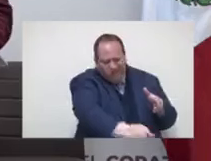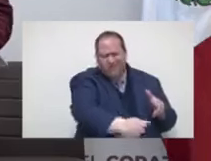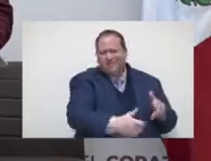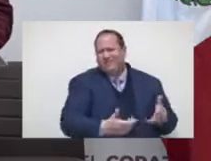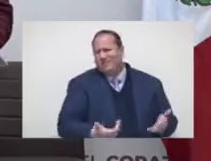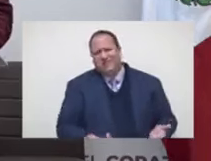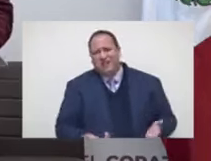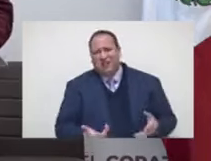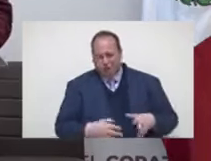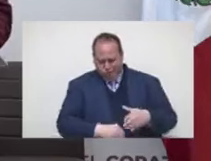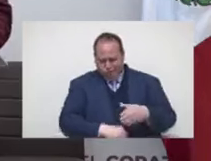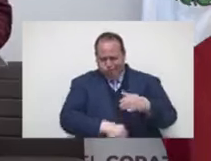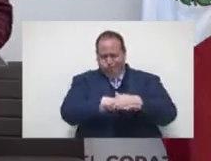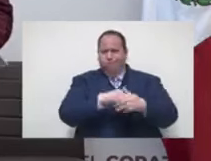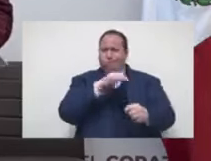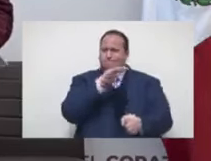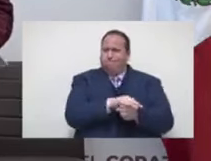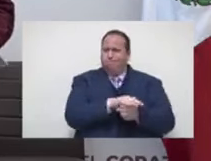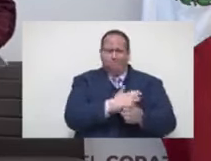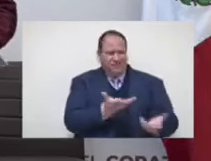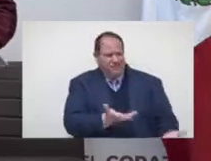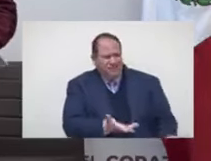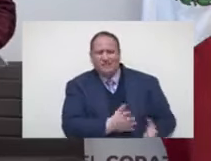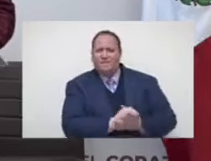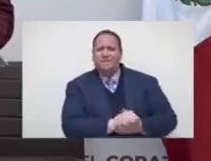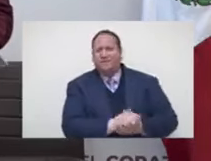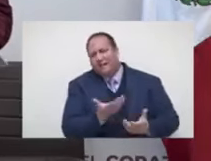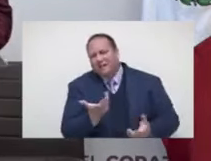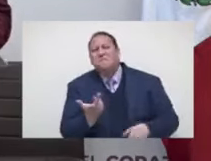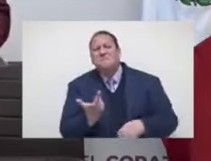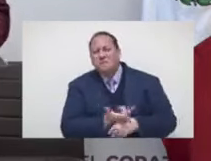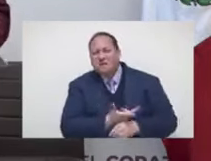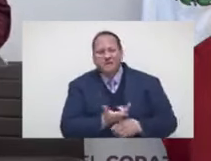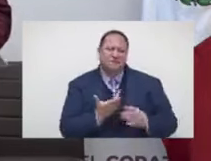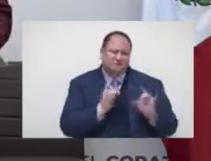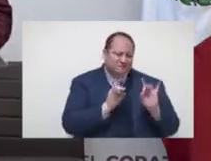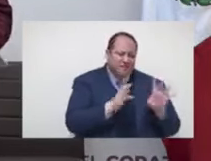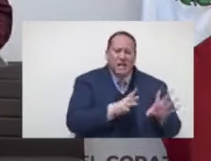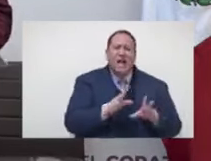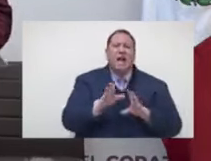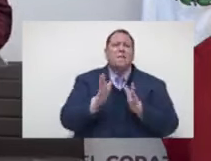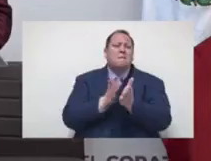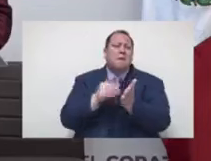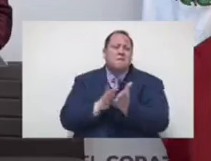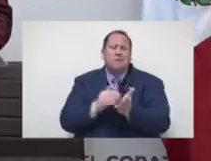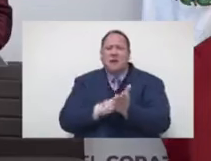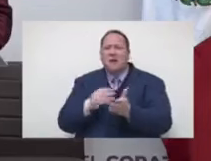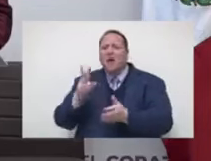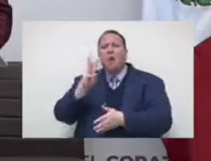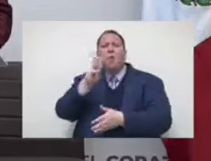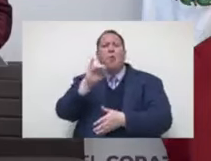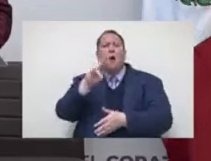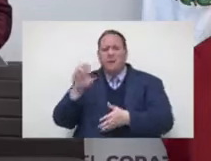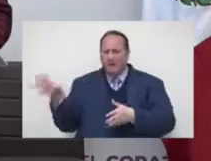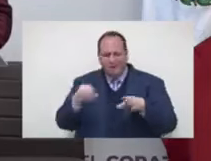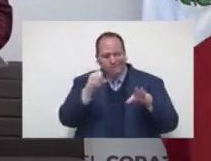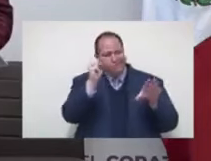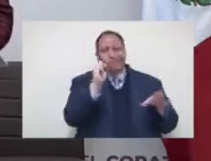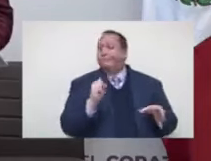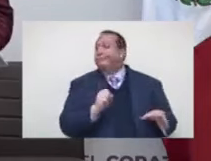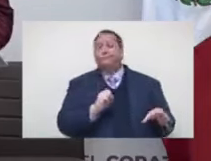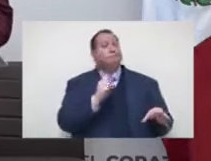afecta mucho a la red y eso nos implica que sucedan este tipo de reportes en donde el drenaje